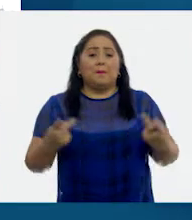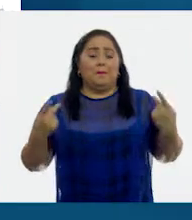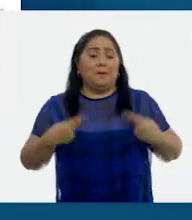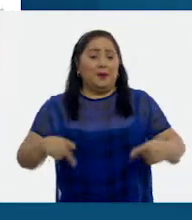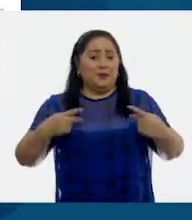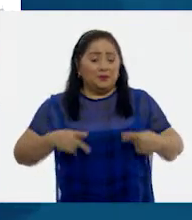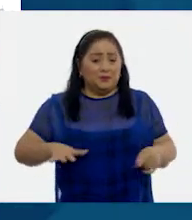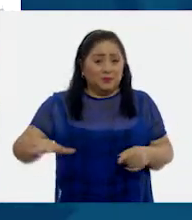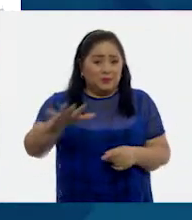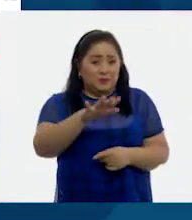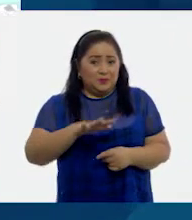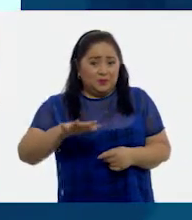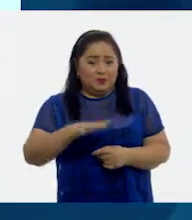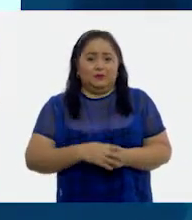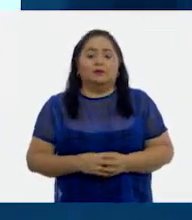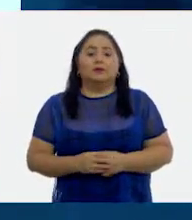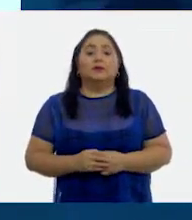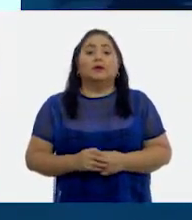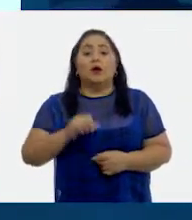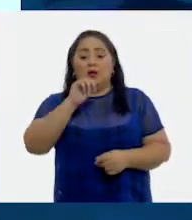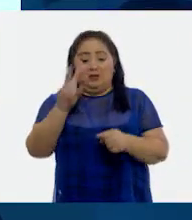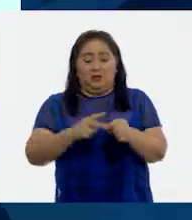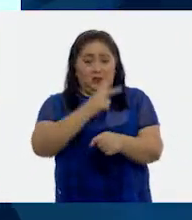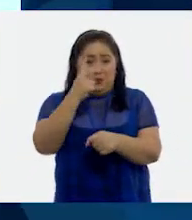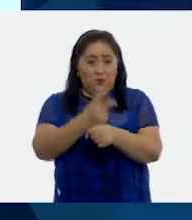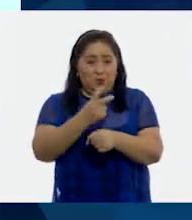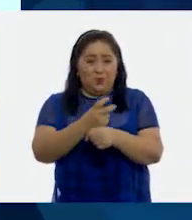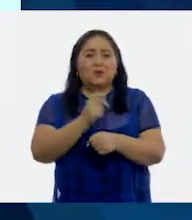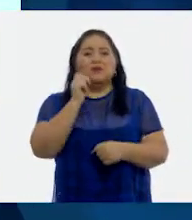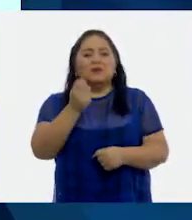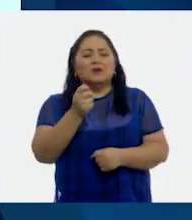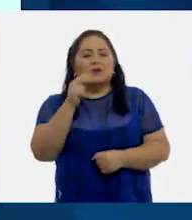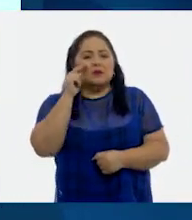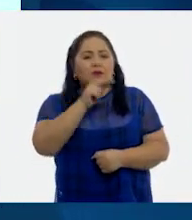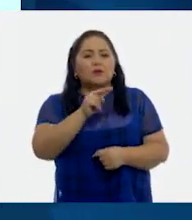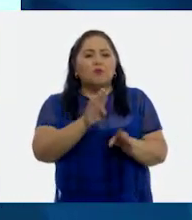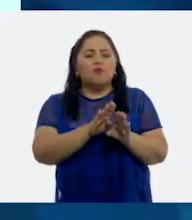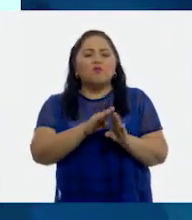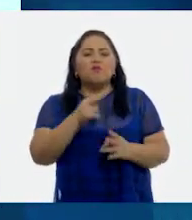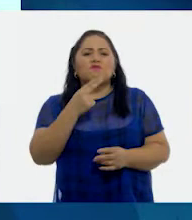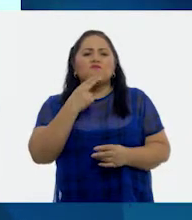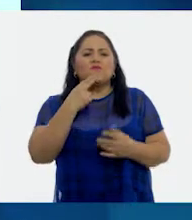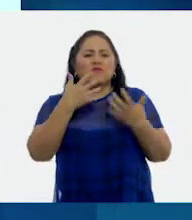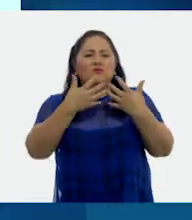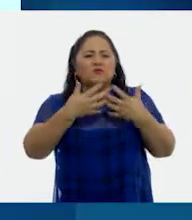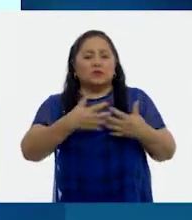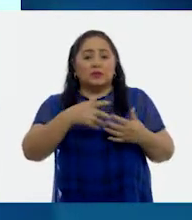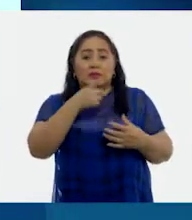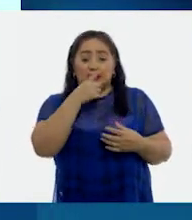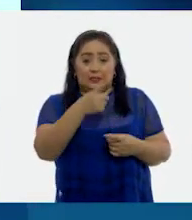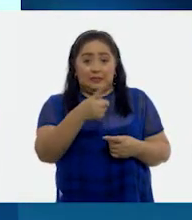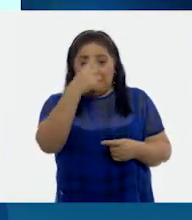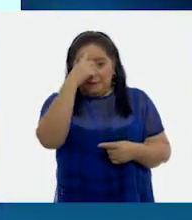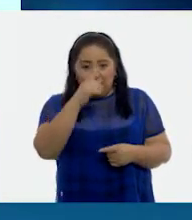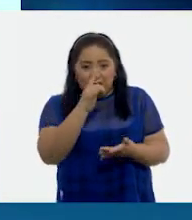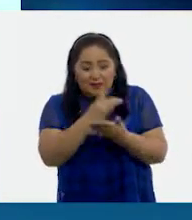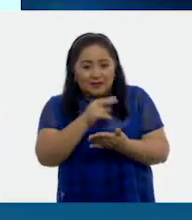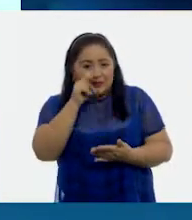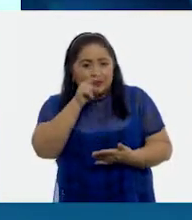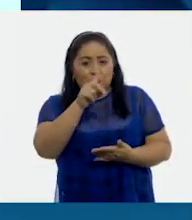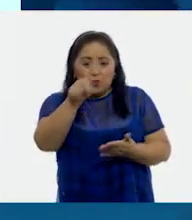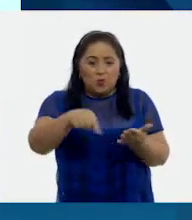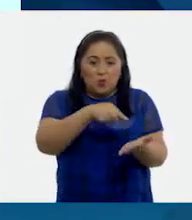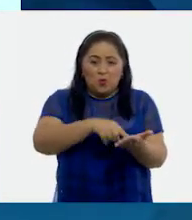habitantes. El segundo es el criterio funcional, el cual indica que para determinar si